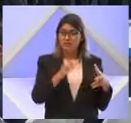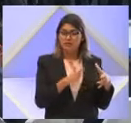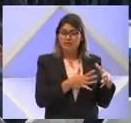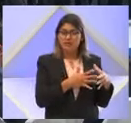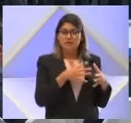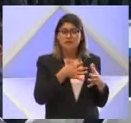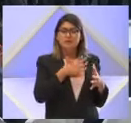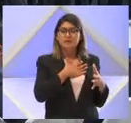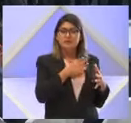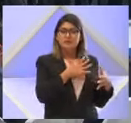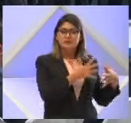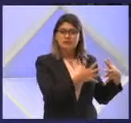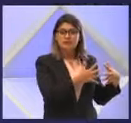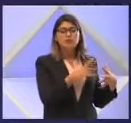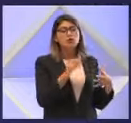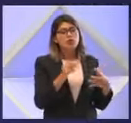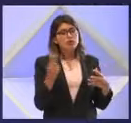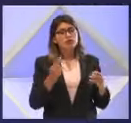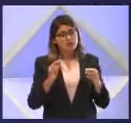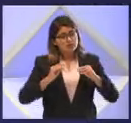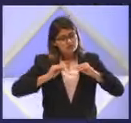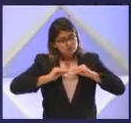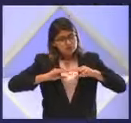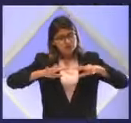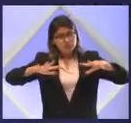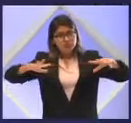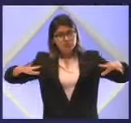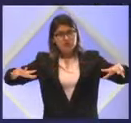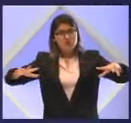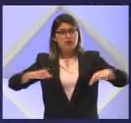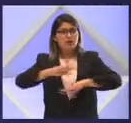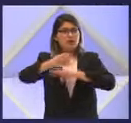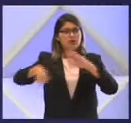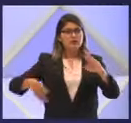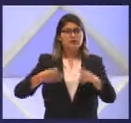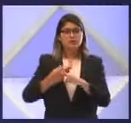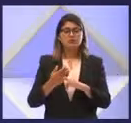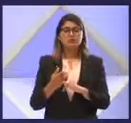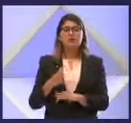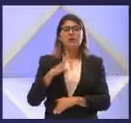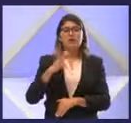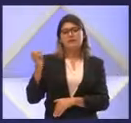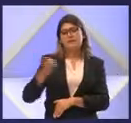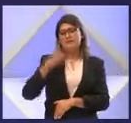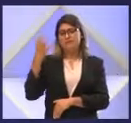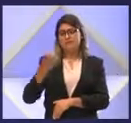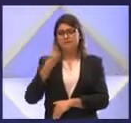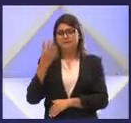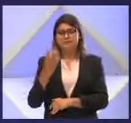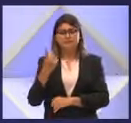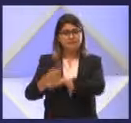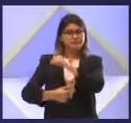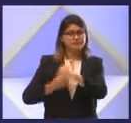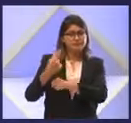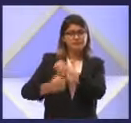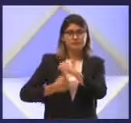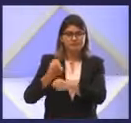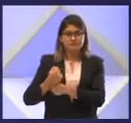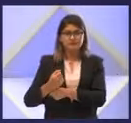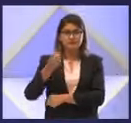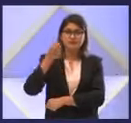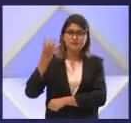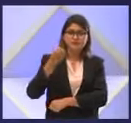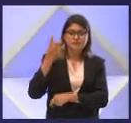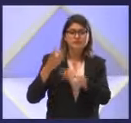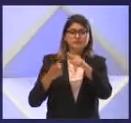requiere y la conferencia anual a nivel internacional que está por